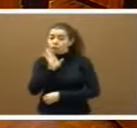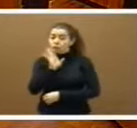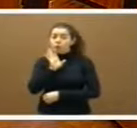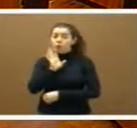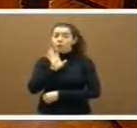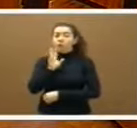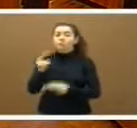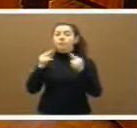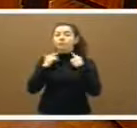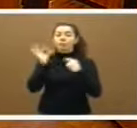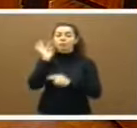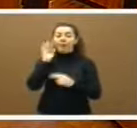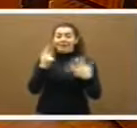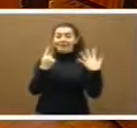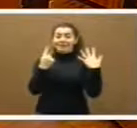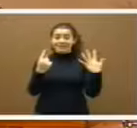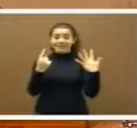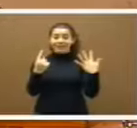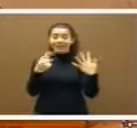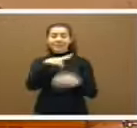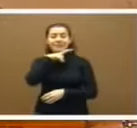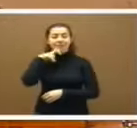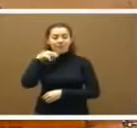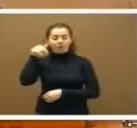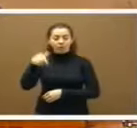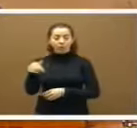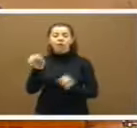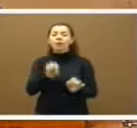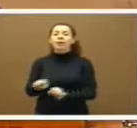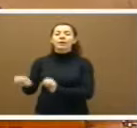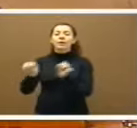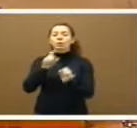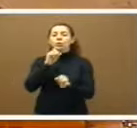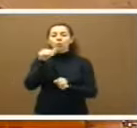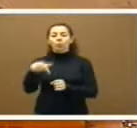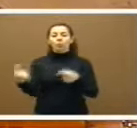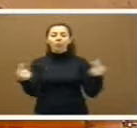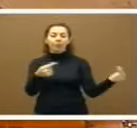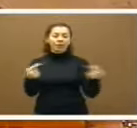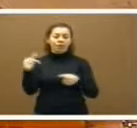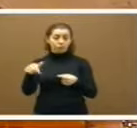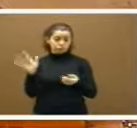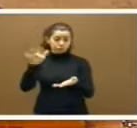seis enmiendas para la defensa en el debate en el transcurso de esta sesión plenaria a este proyecto de ley.